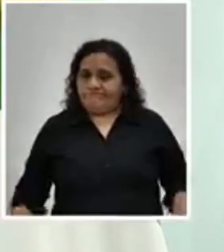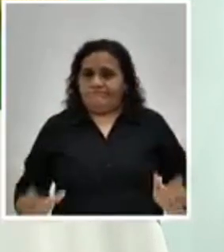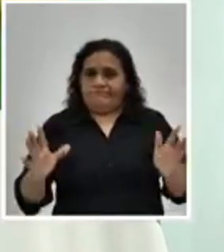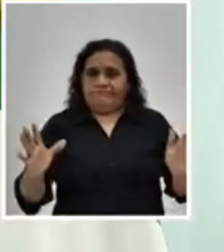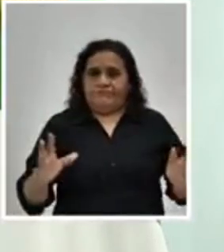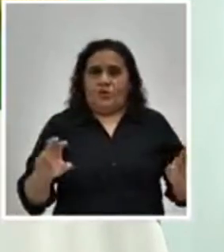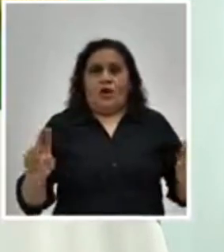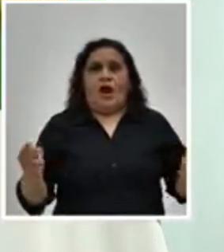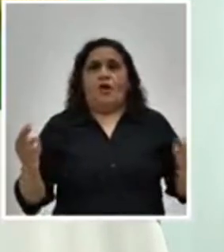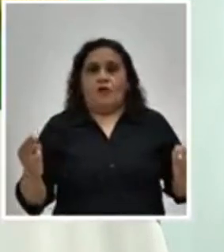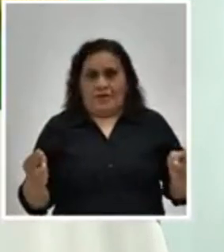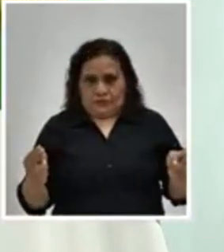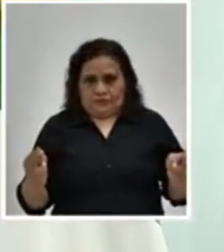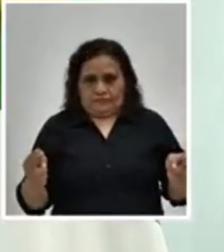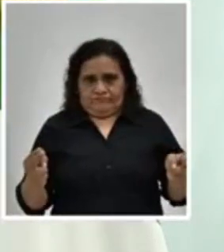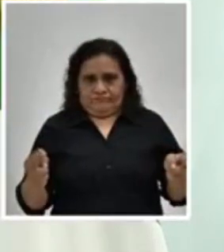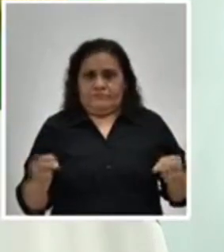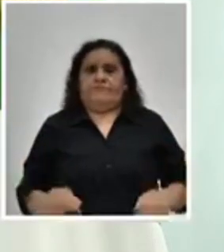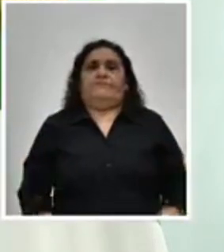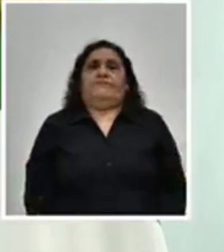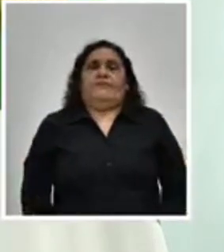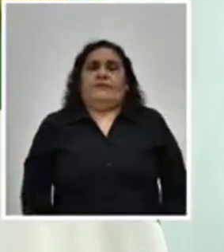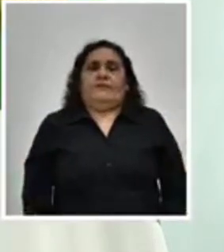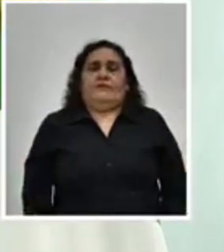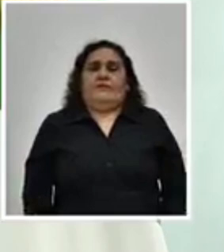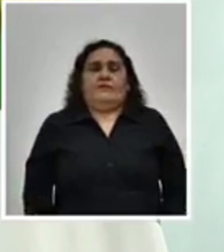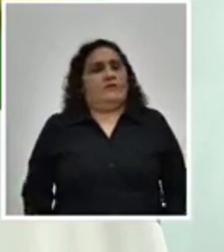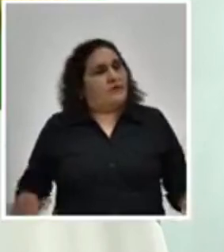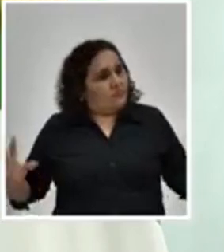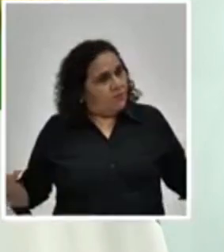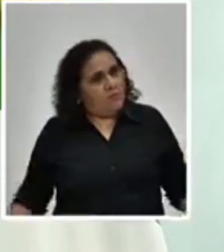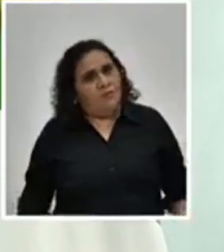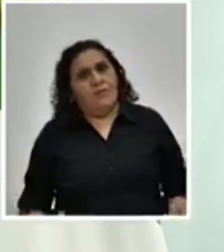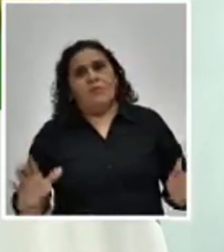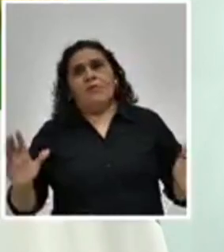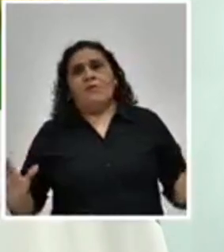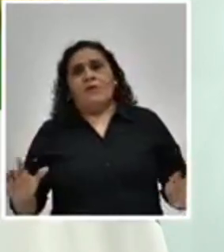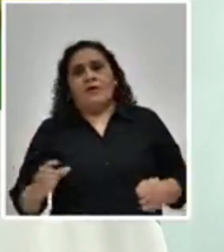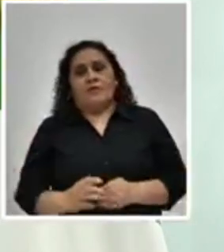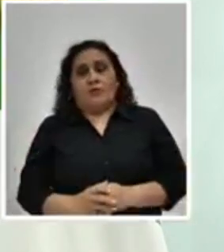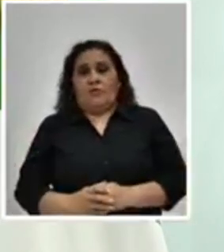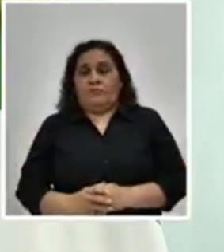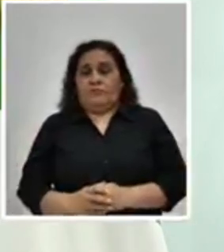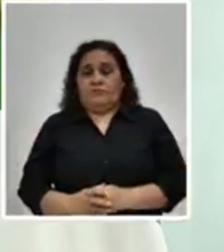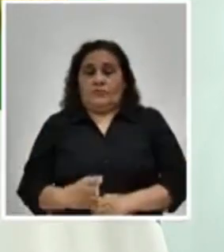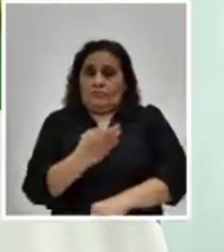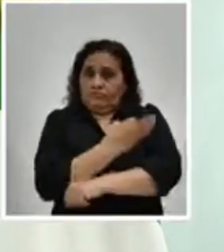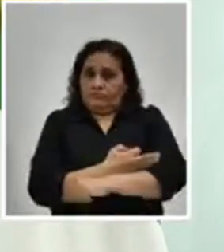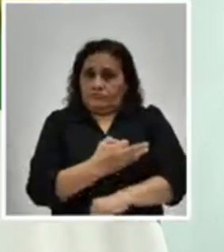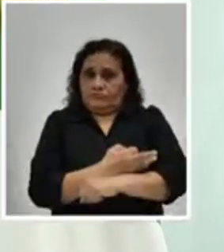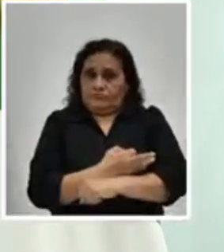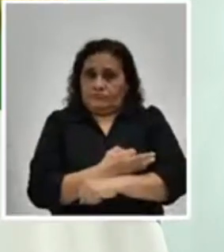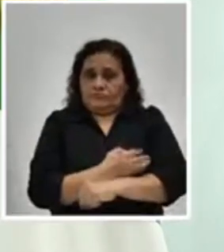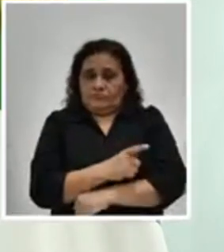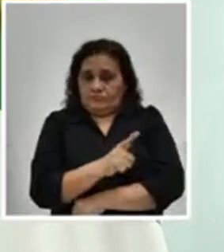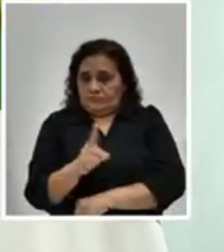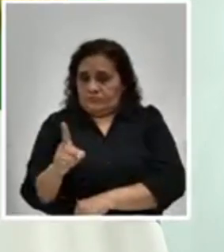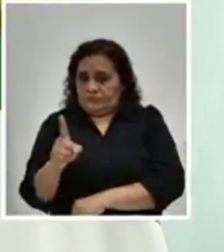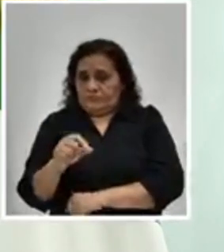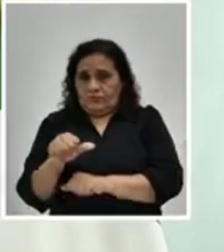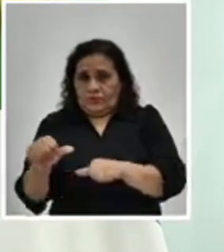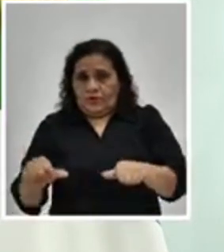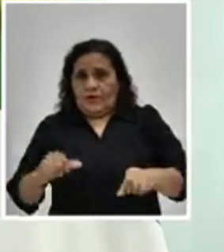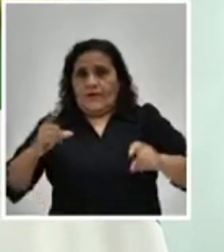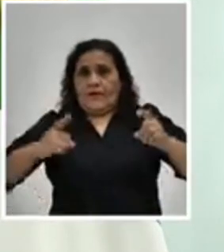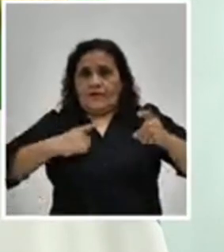comercio establecido. Seguimos fomentando la sana convivencia y los ambientes familiares con eventos